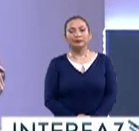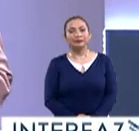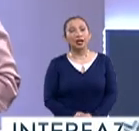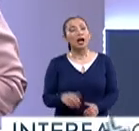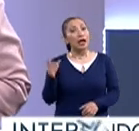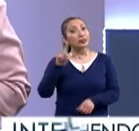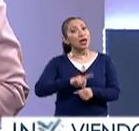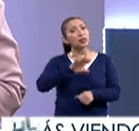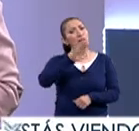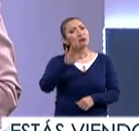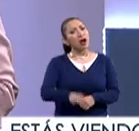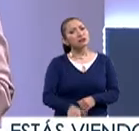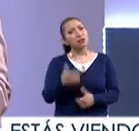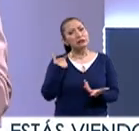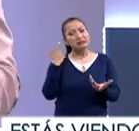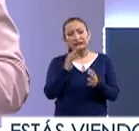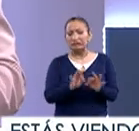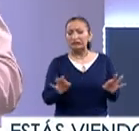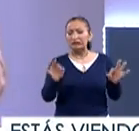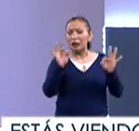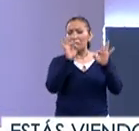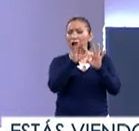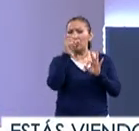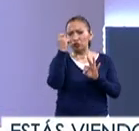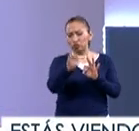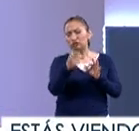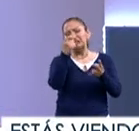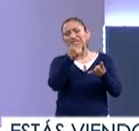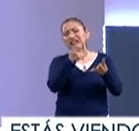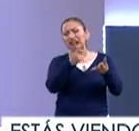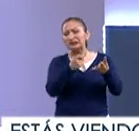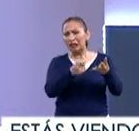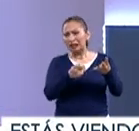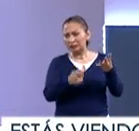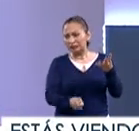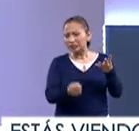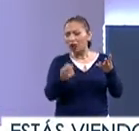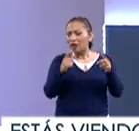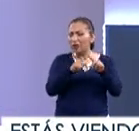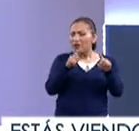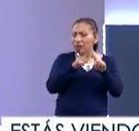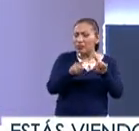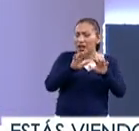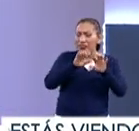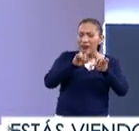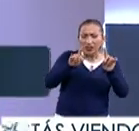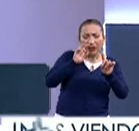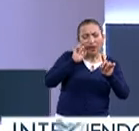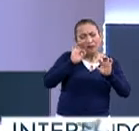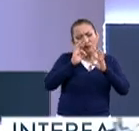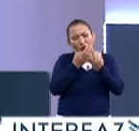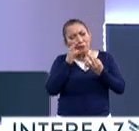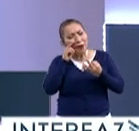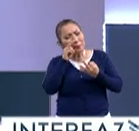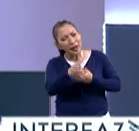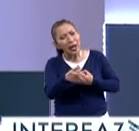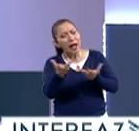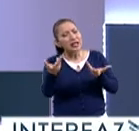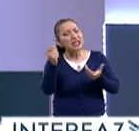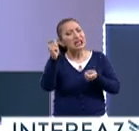Así es, el Día de Muertos y sus significados o sus, pues también formas de apreciarse, vivirlo